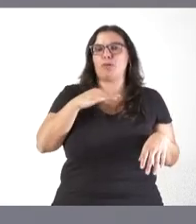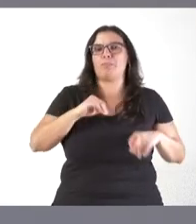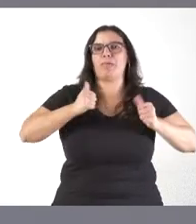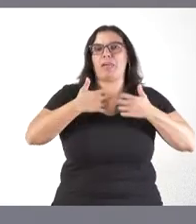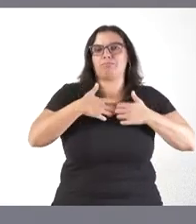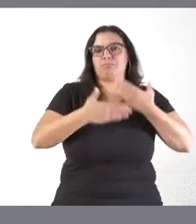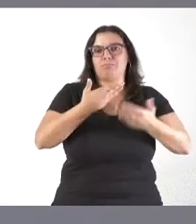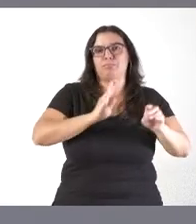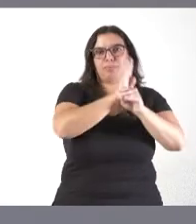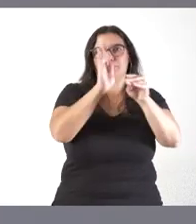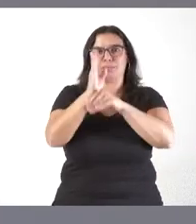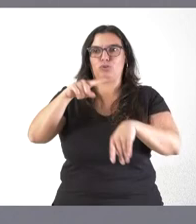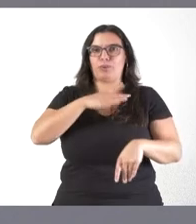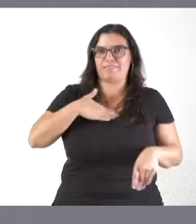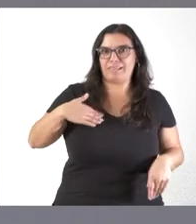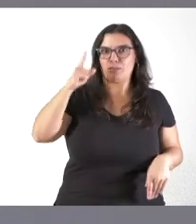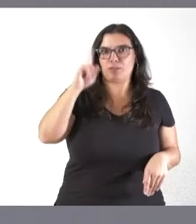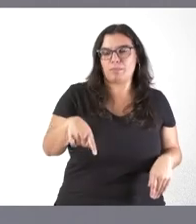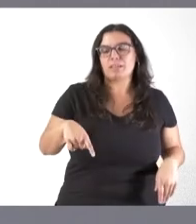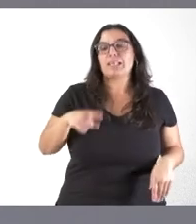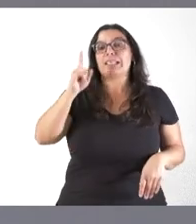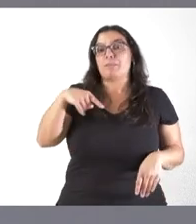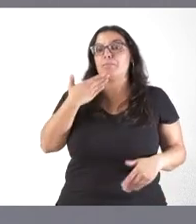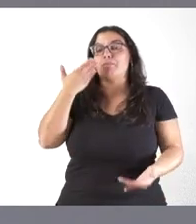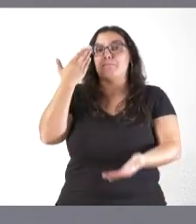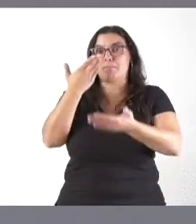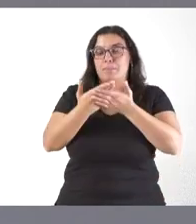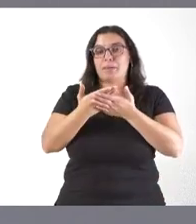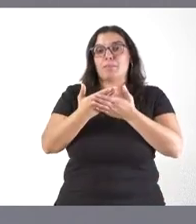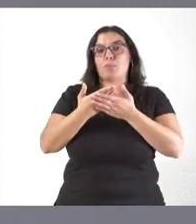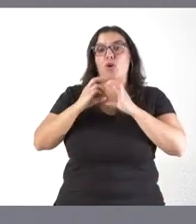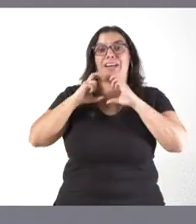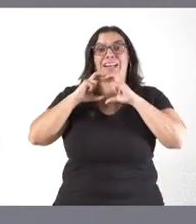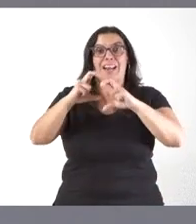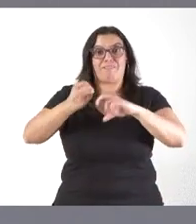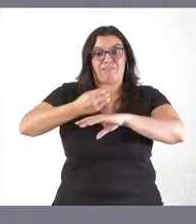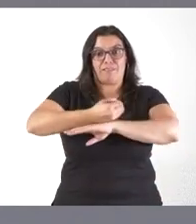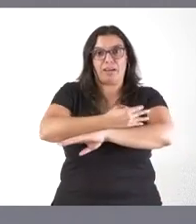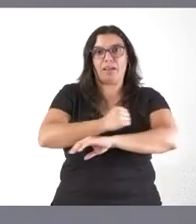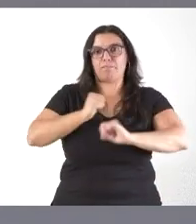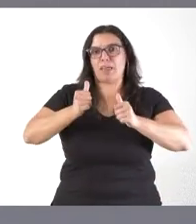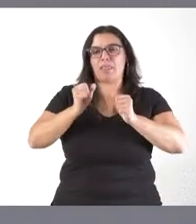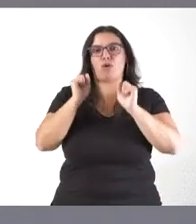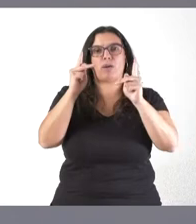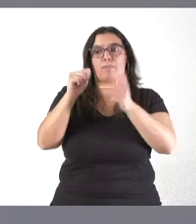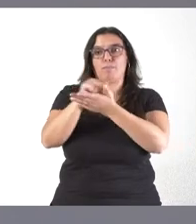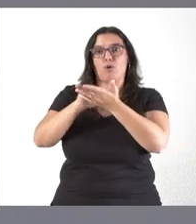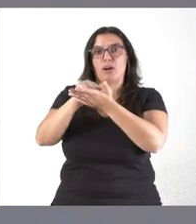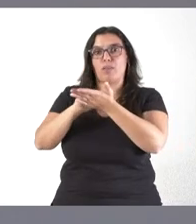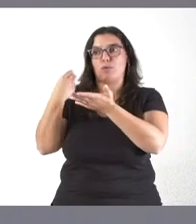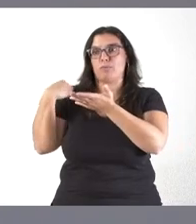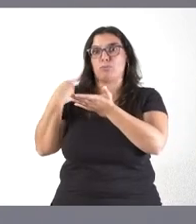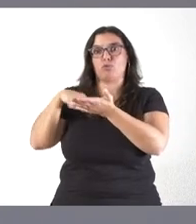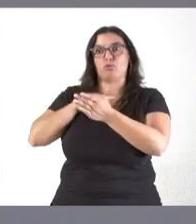ayudas que deseábamos que pusiera en marcha deseamos que cuanto antes renfe pues de ya el visto bueno al borrador de documentación